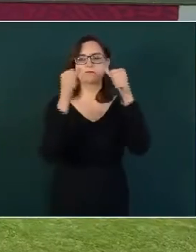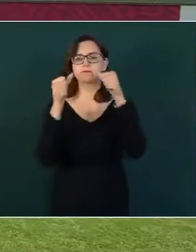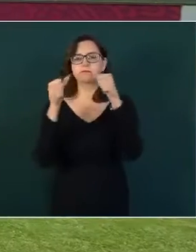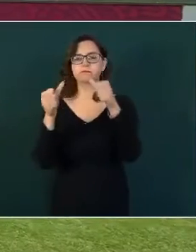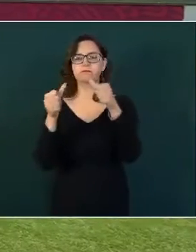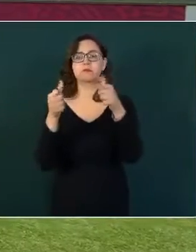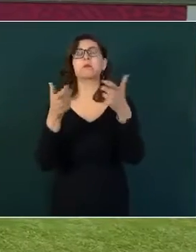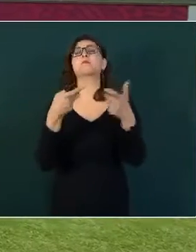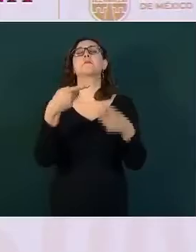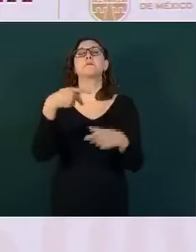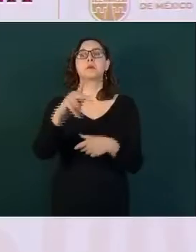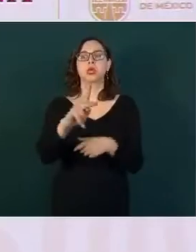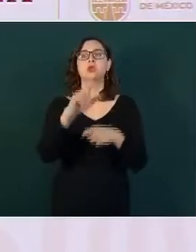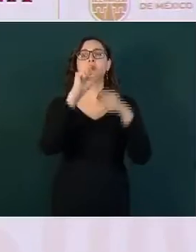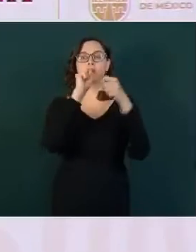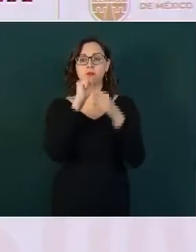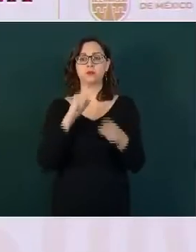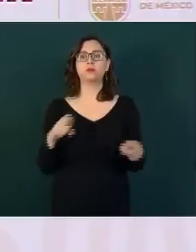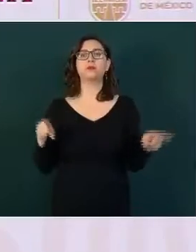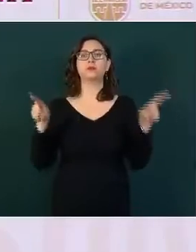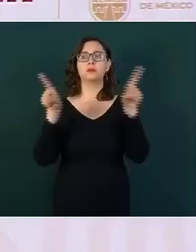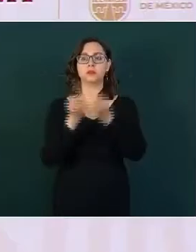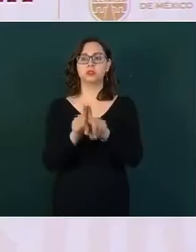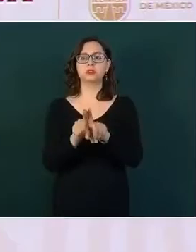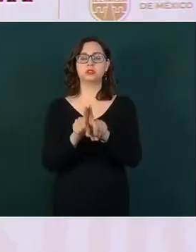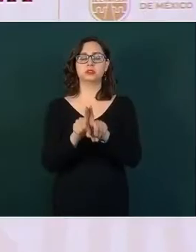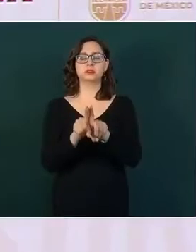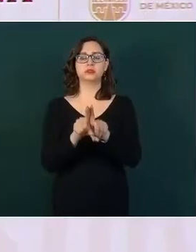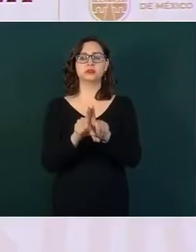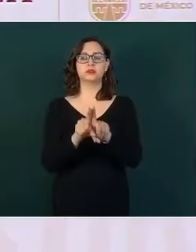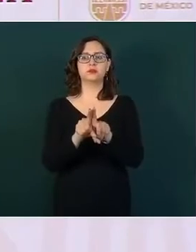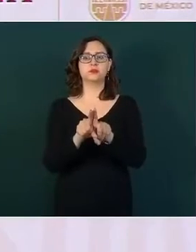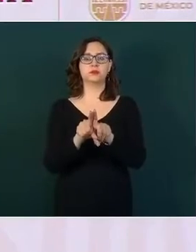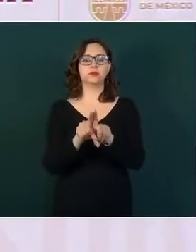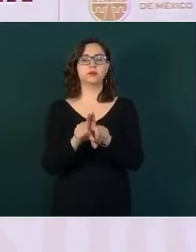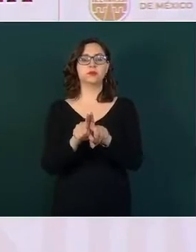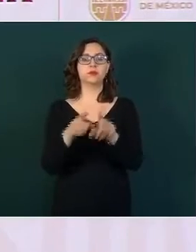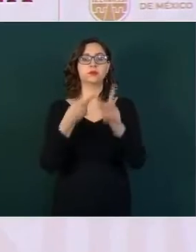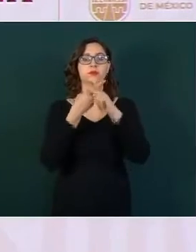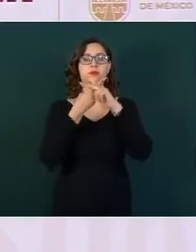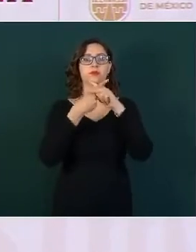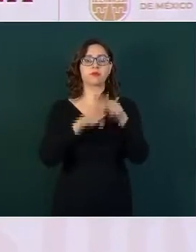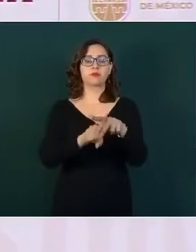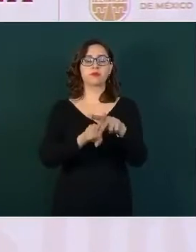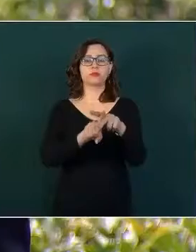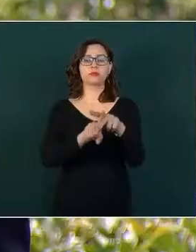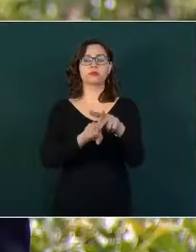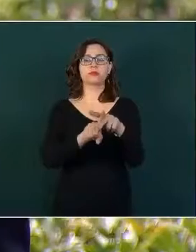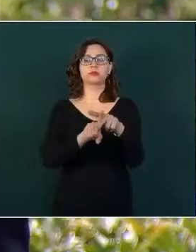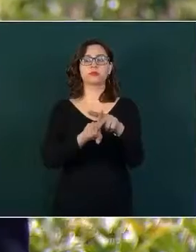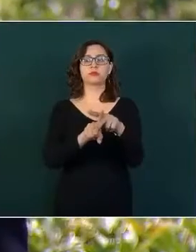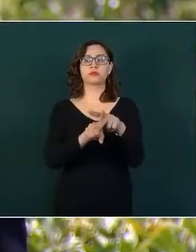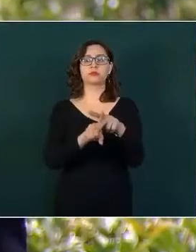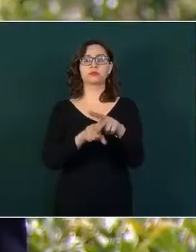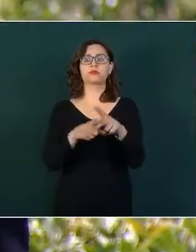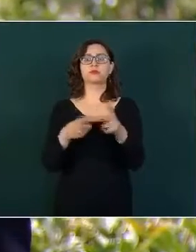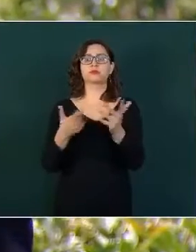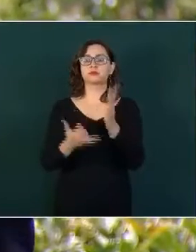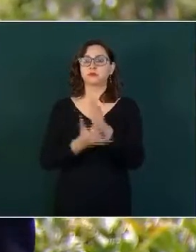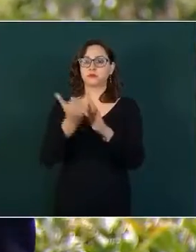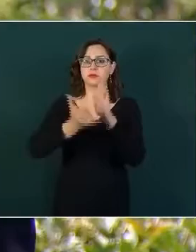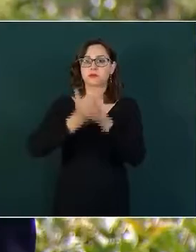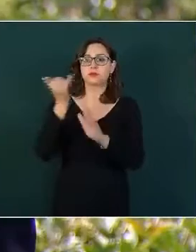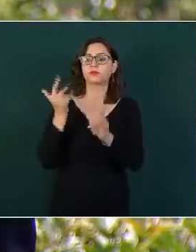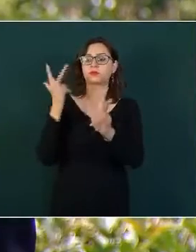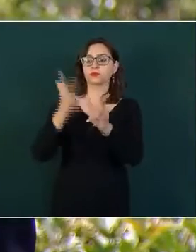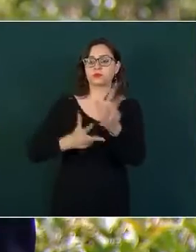pero también para emprender la construcción del Tren Maya,